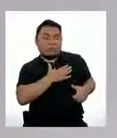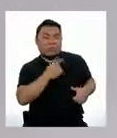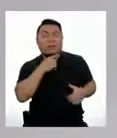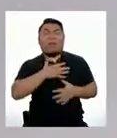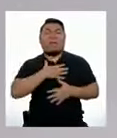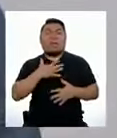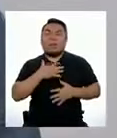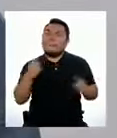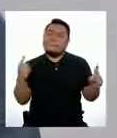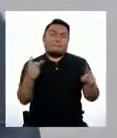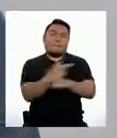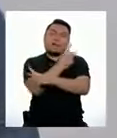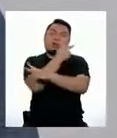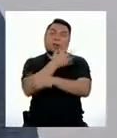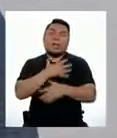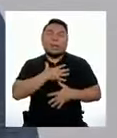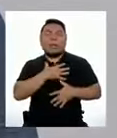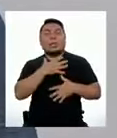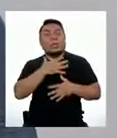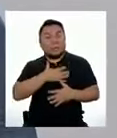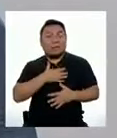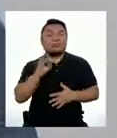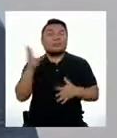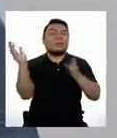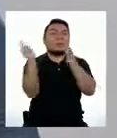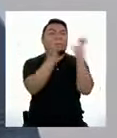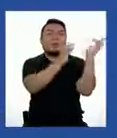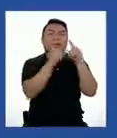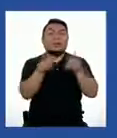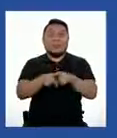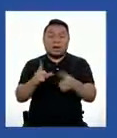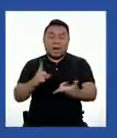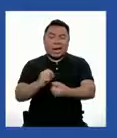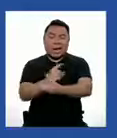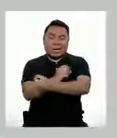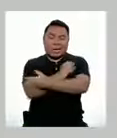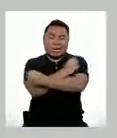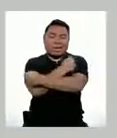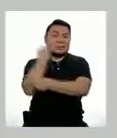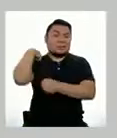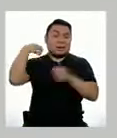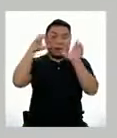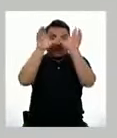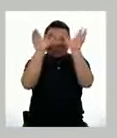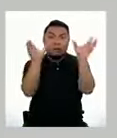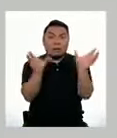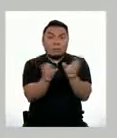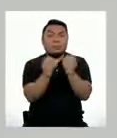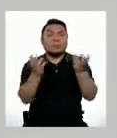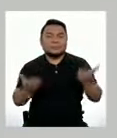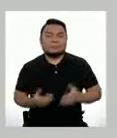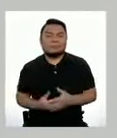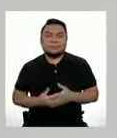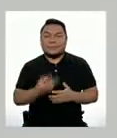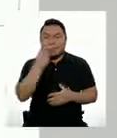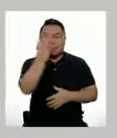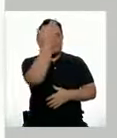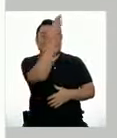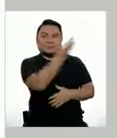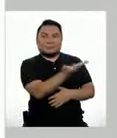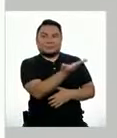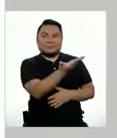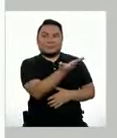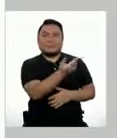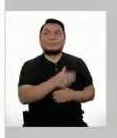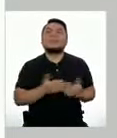órganos respiratorios, siendo una de las más terribles el cáncer de pulmón. Volvamos a nuestro gráfico inicial. ¿Qué